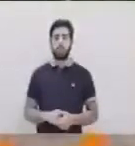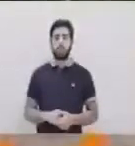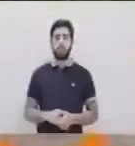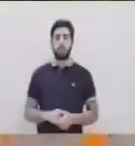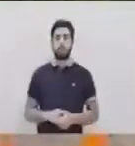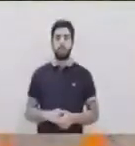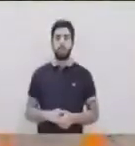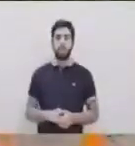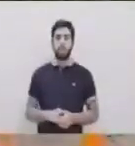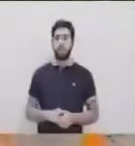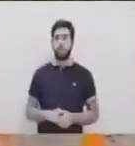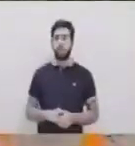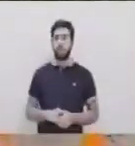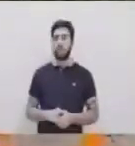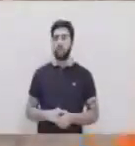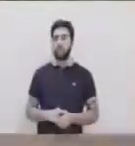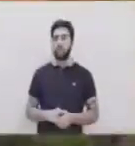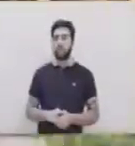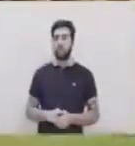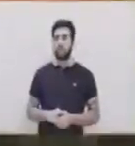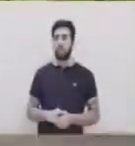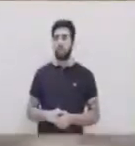Caemos nuevamente.